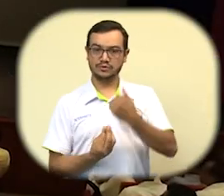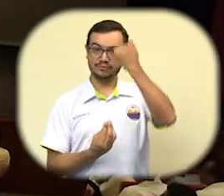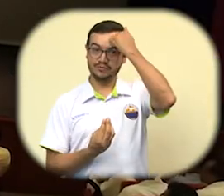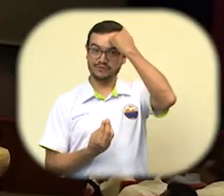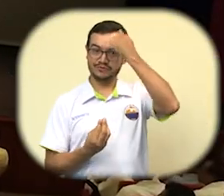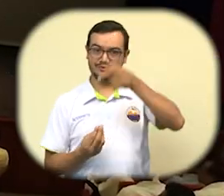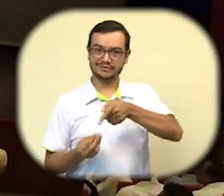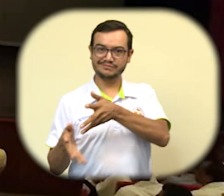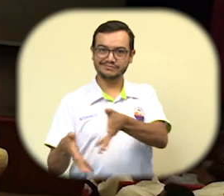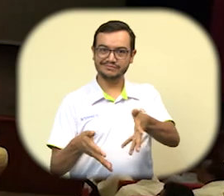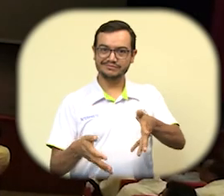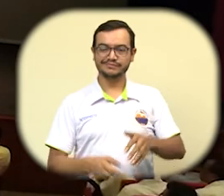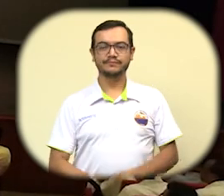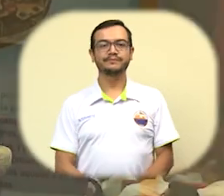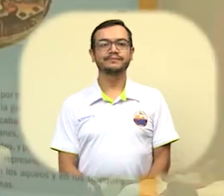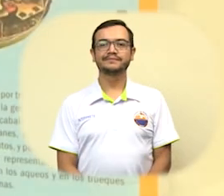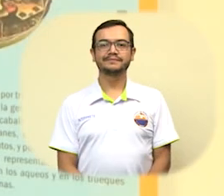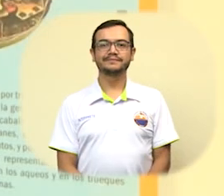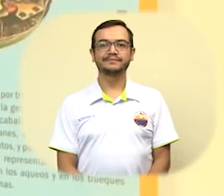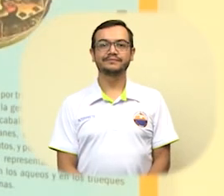educación.